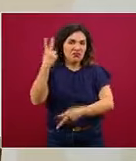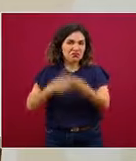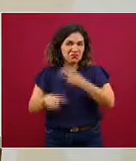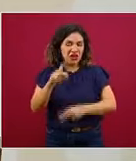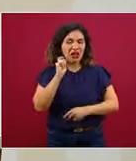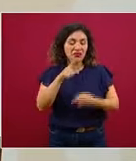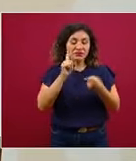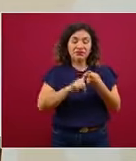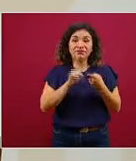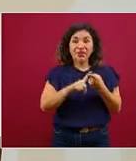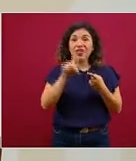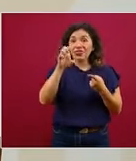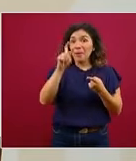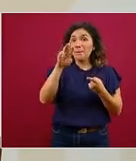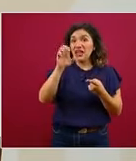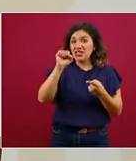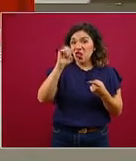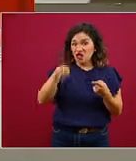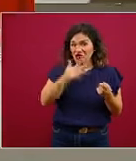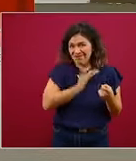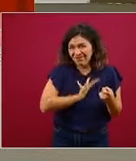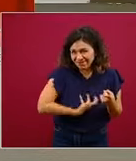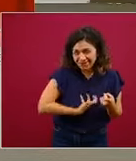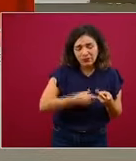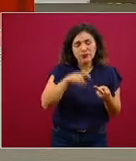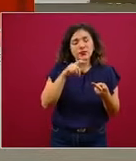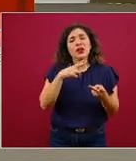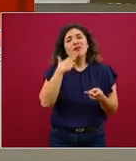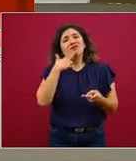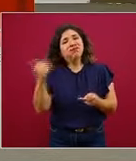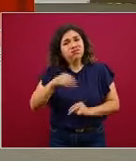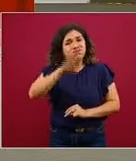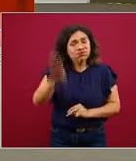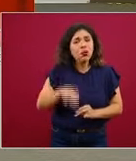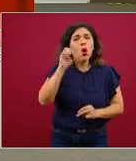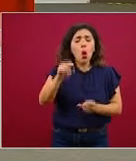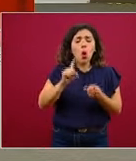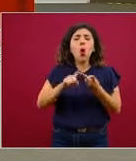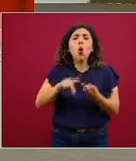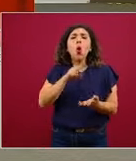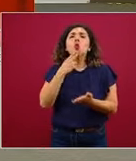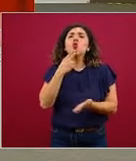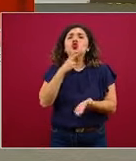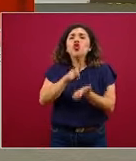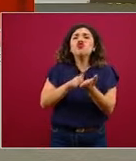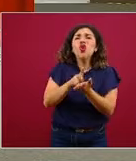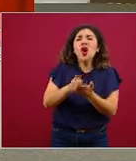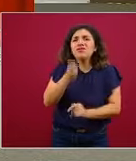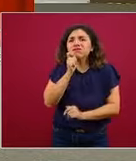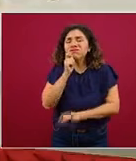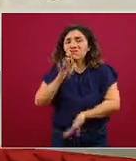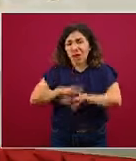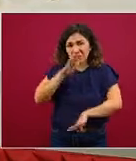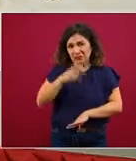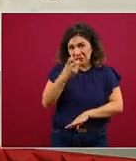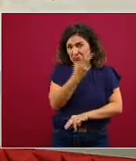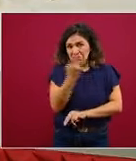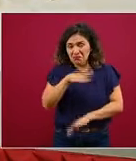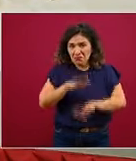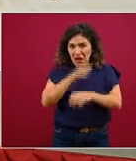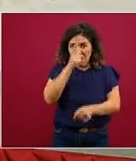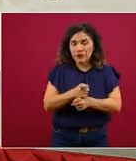importante, que es precisamente depresión, la conducta suicida y el trastorno por uso de sustancias. Eso es precisamente la población general. Ya